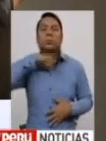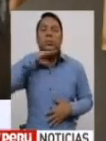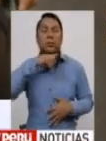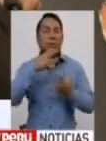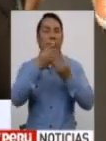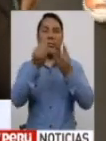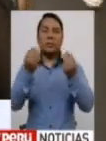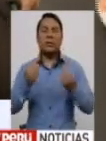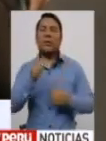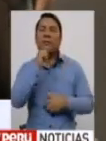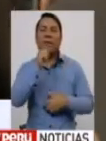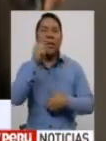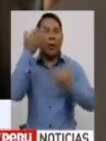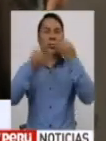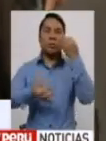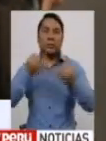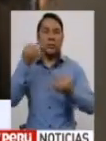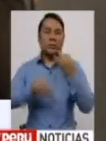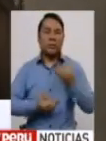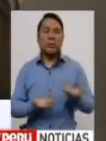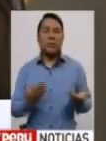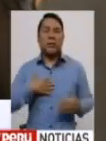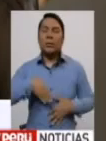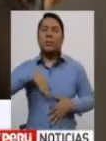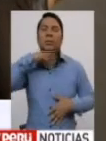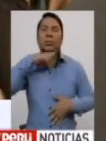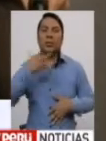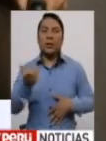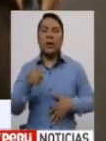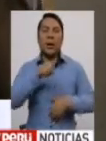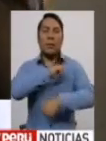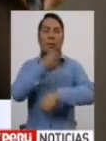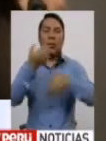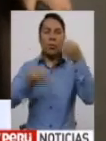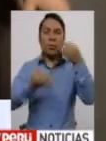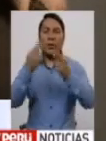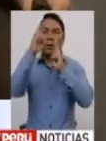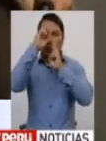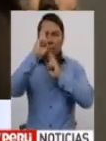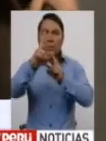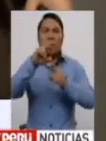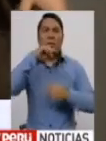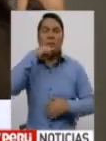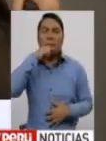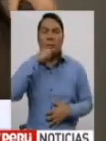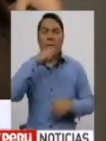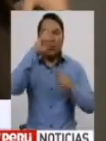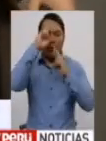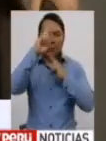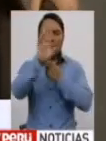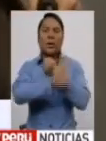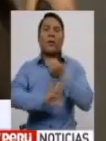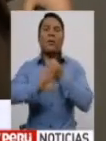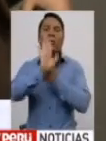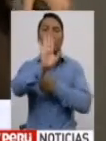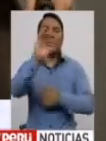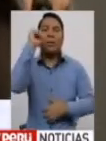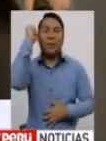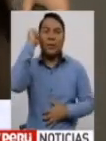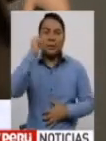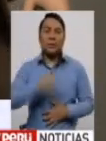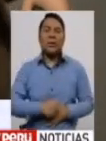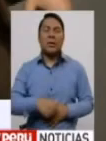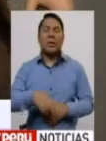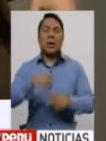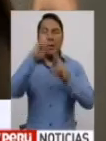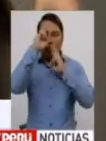tanta injusticia. Queremos que el Poder Judicial respete a sus mujeres, respete la defensa de sus derechos, respete la